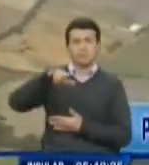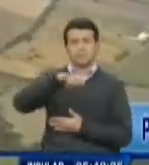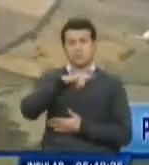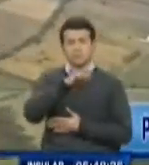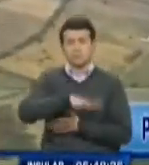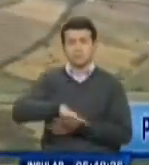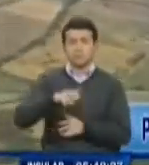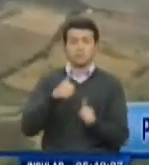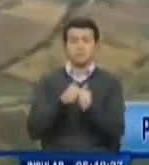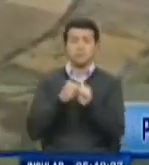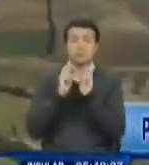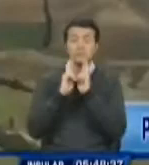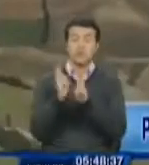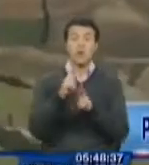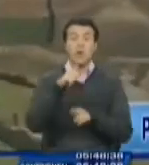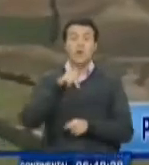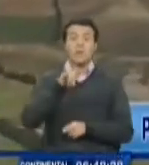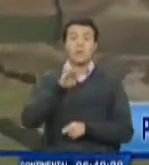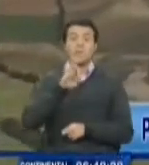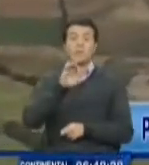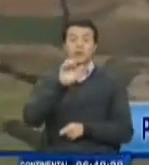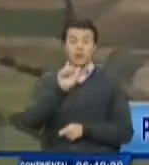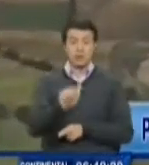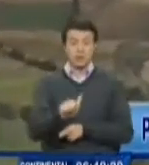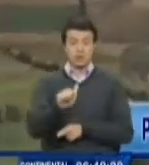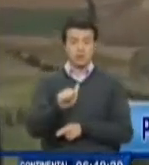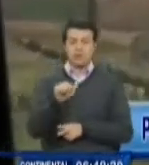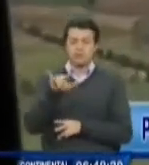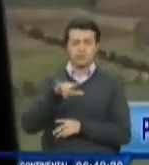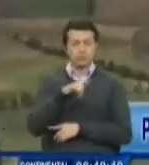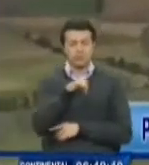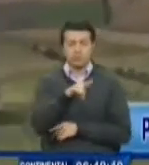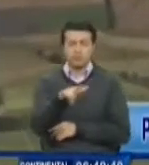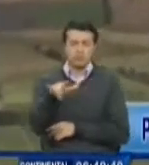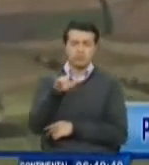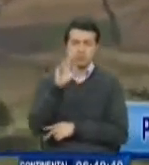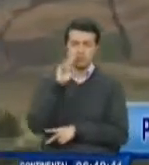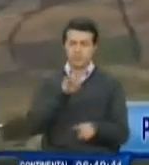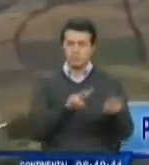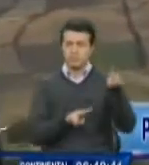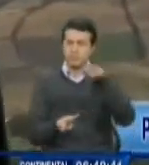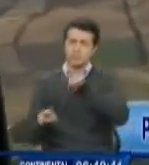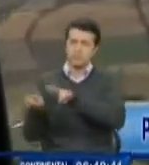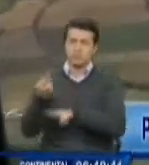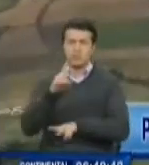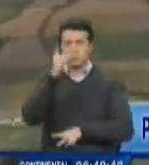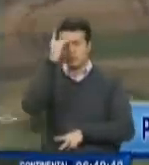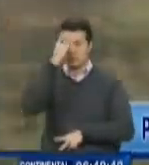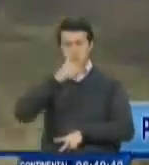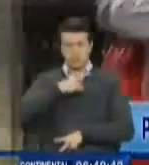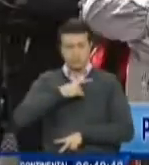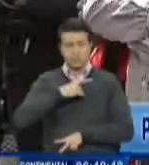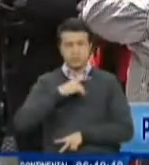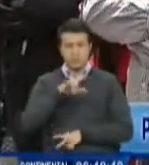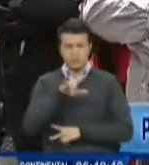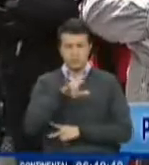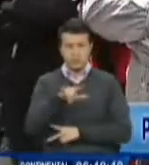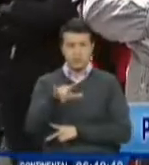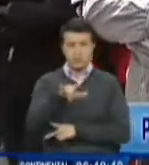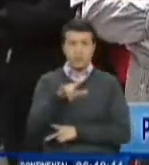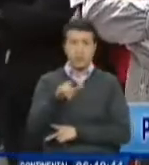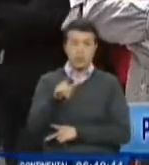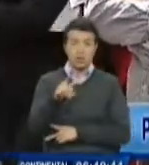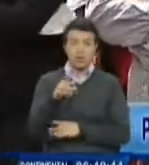por las riberas del río pita un sobrevuelo que permite tener más elementos para el análisis y toma de decisiones y por tierra